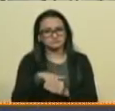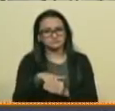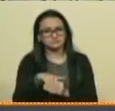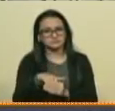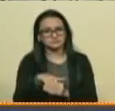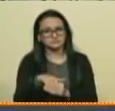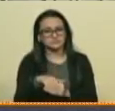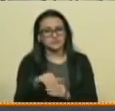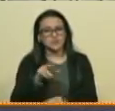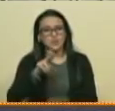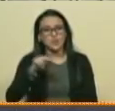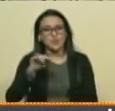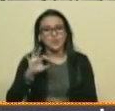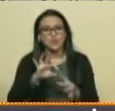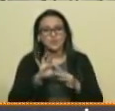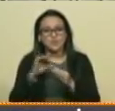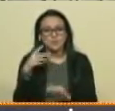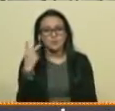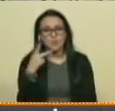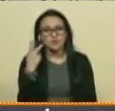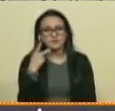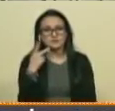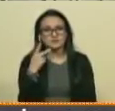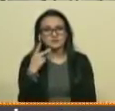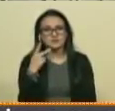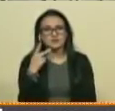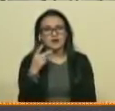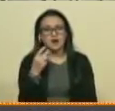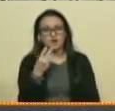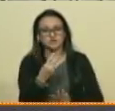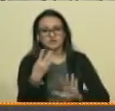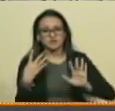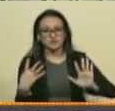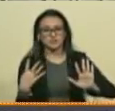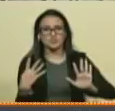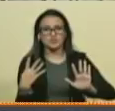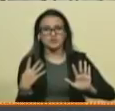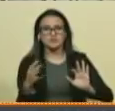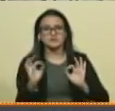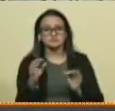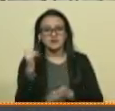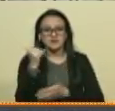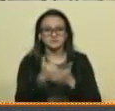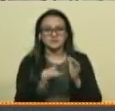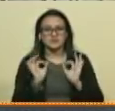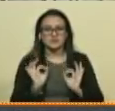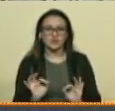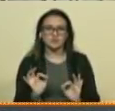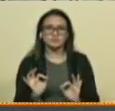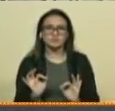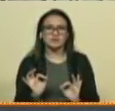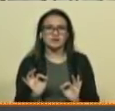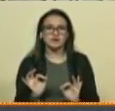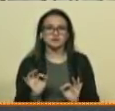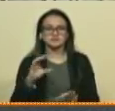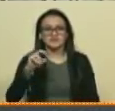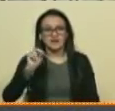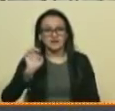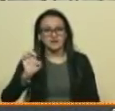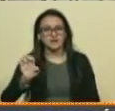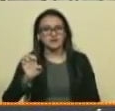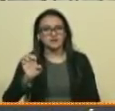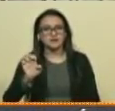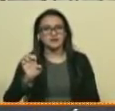partido Unión Política Popular 89, Reinaldo Quijada, para hacer su inscripción formal ante el Poder Electoral, esto